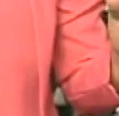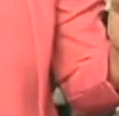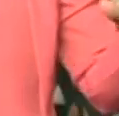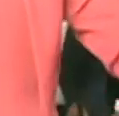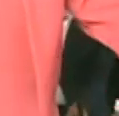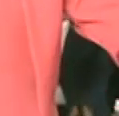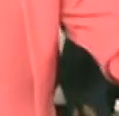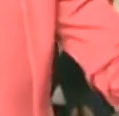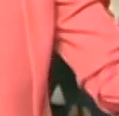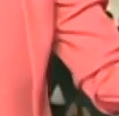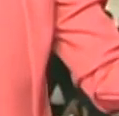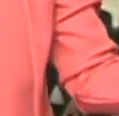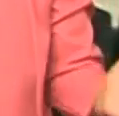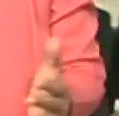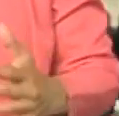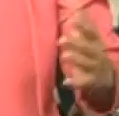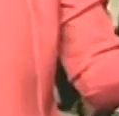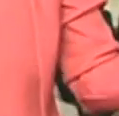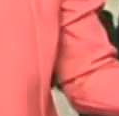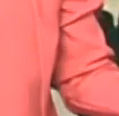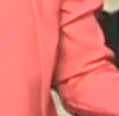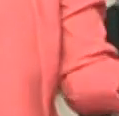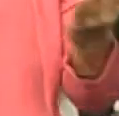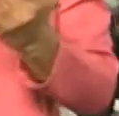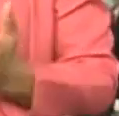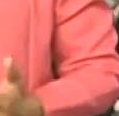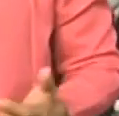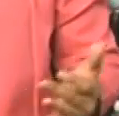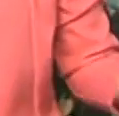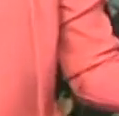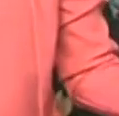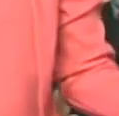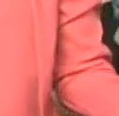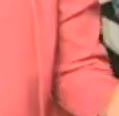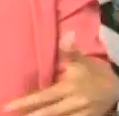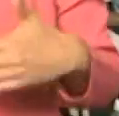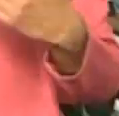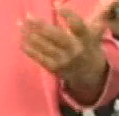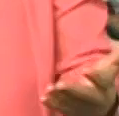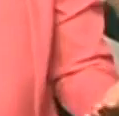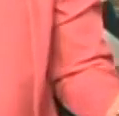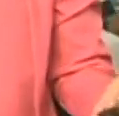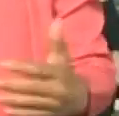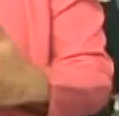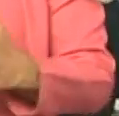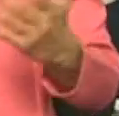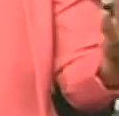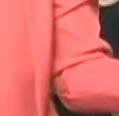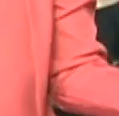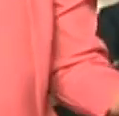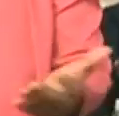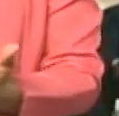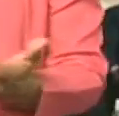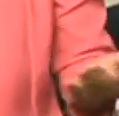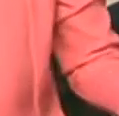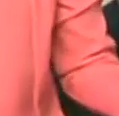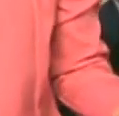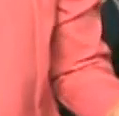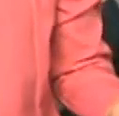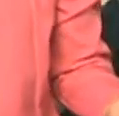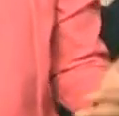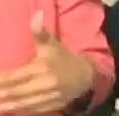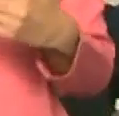estas organizaciones en sus diferentes entidades de trabajo para seguir avanzando en lo que hoy se ha discutido y poder elaborar un documento que contemple